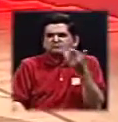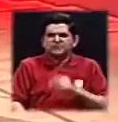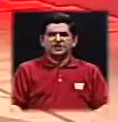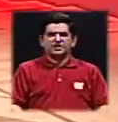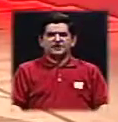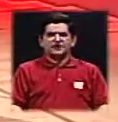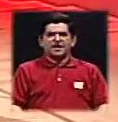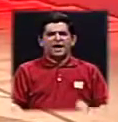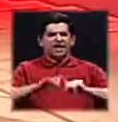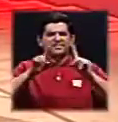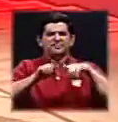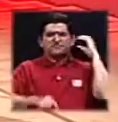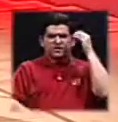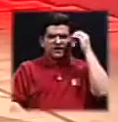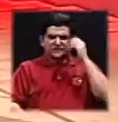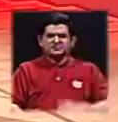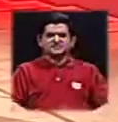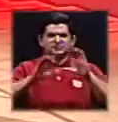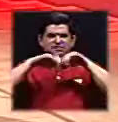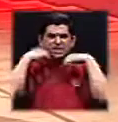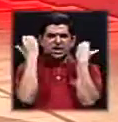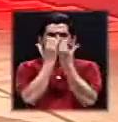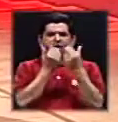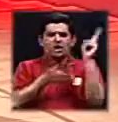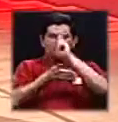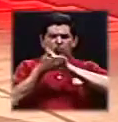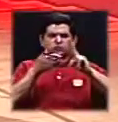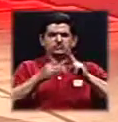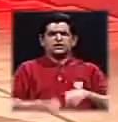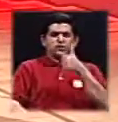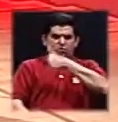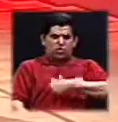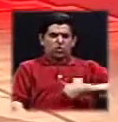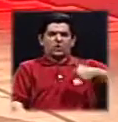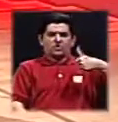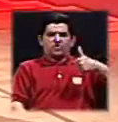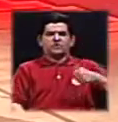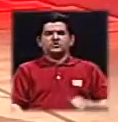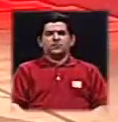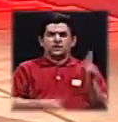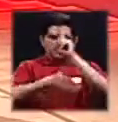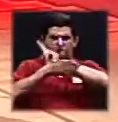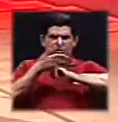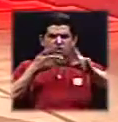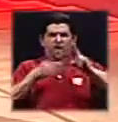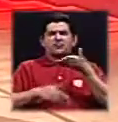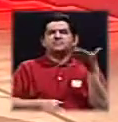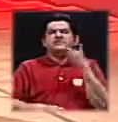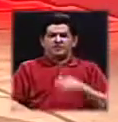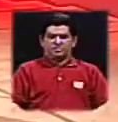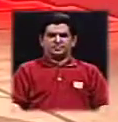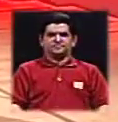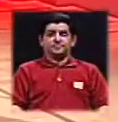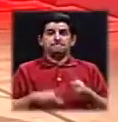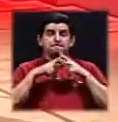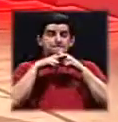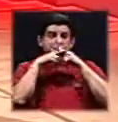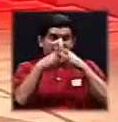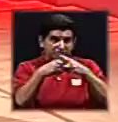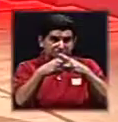las discrepancias que ha habido entre el Consejo Universitario y la Rectoría de la Universidad acerca del